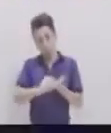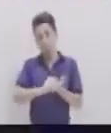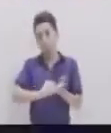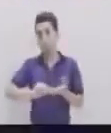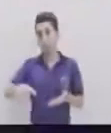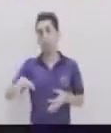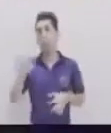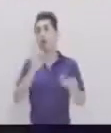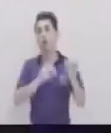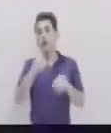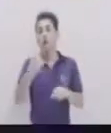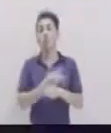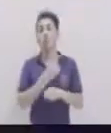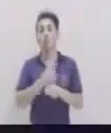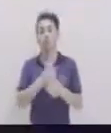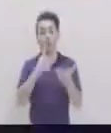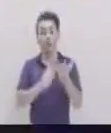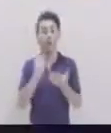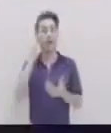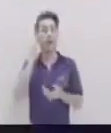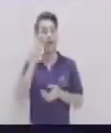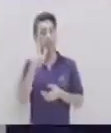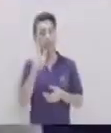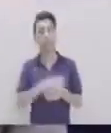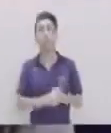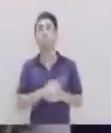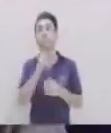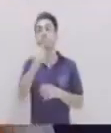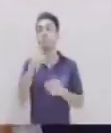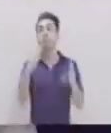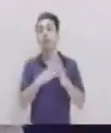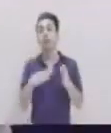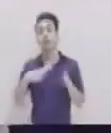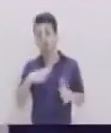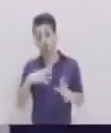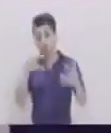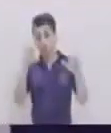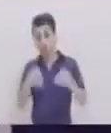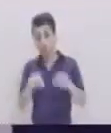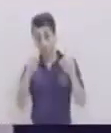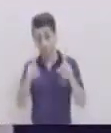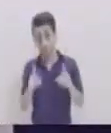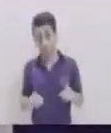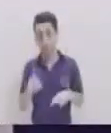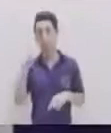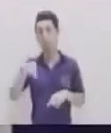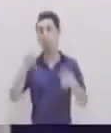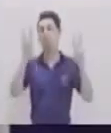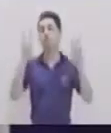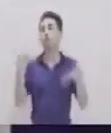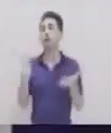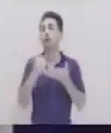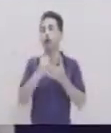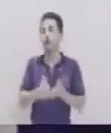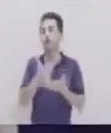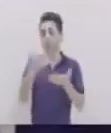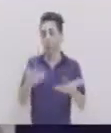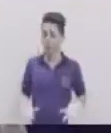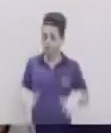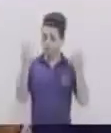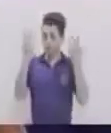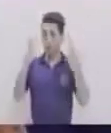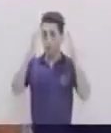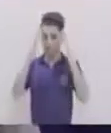bien utilizar gel antibacterial con alcohol. Si en casa hay alguna persona con discapacidad, este tema le ayudará a desarrollar